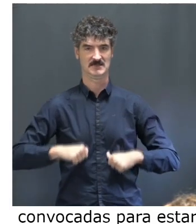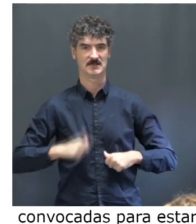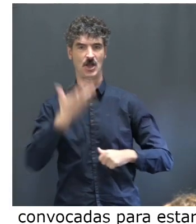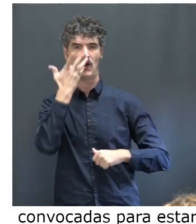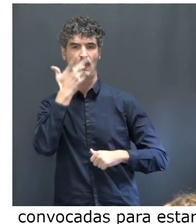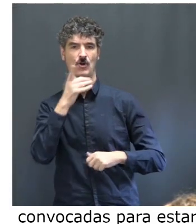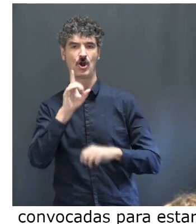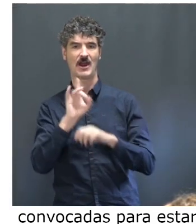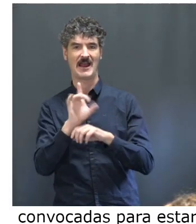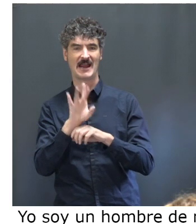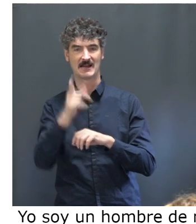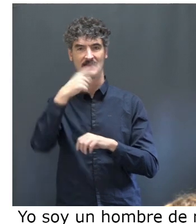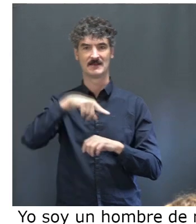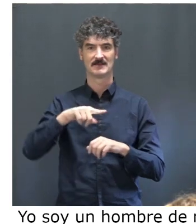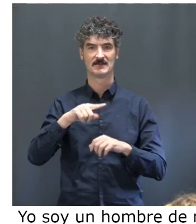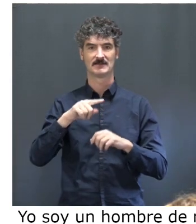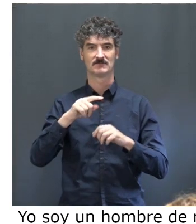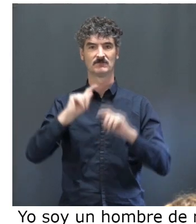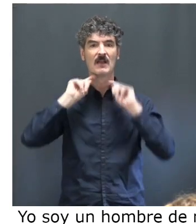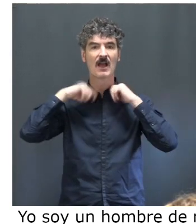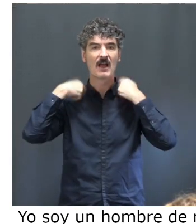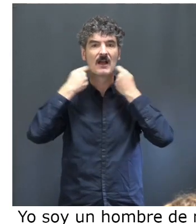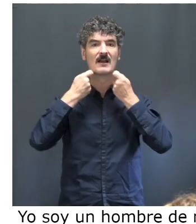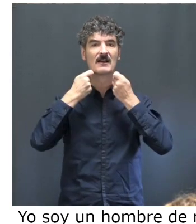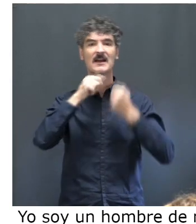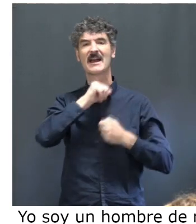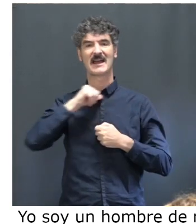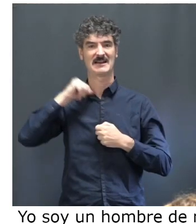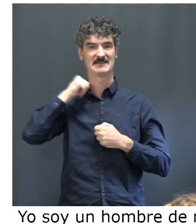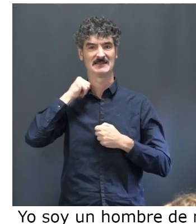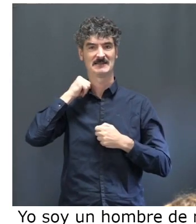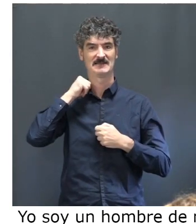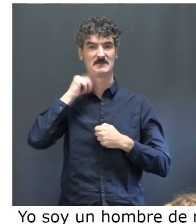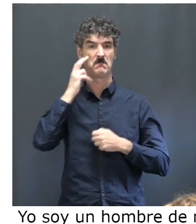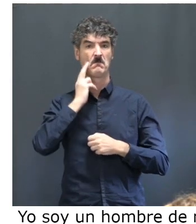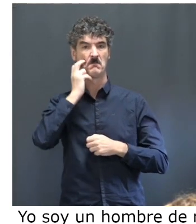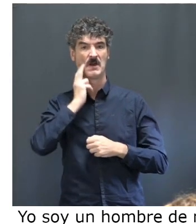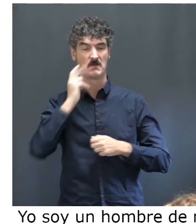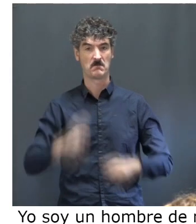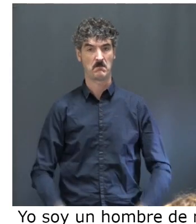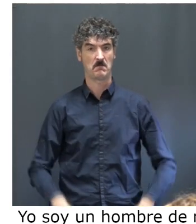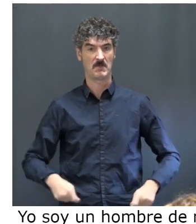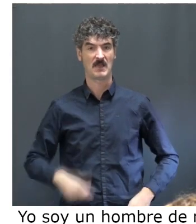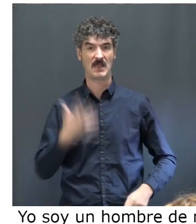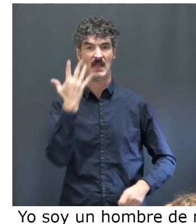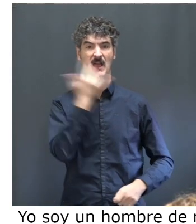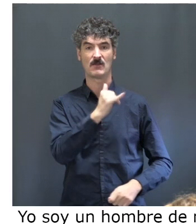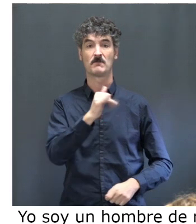gris, un jersey de cuello alto beige y unos pantalones azules. Y llevo gafas.